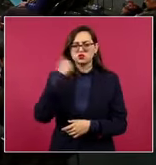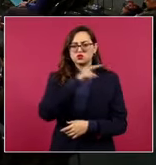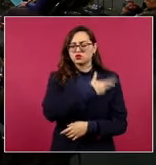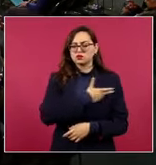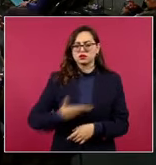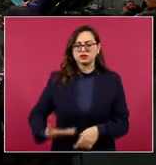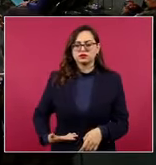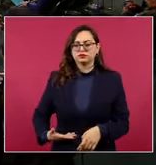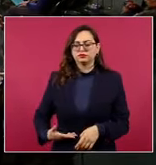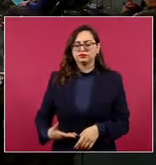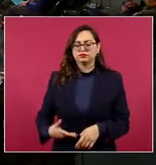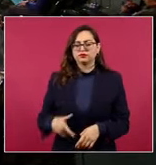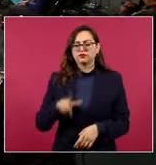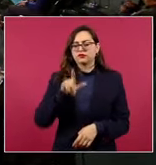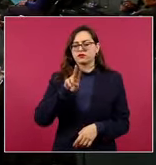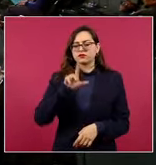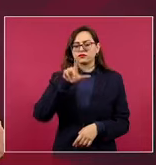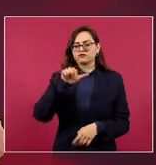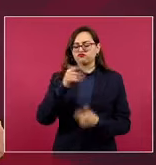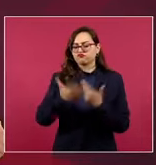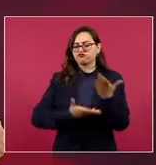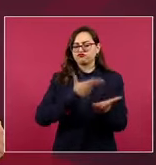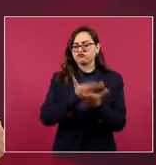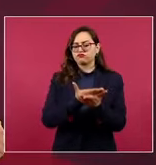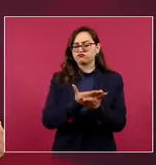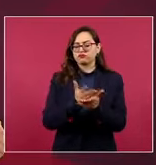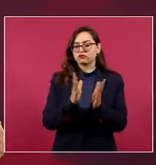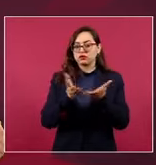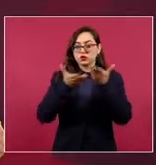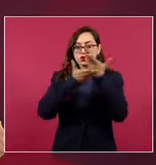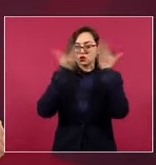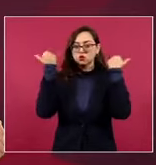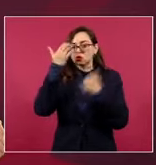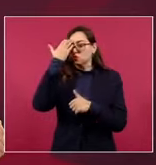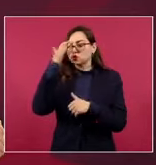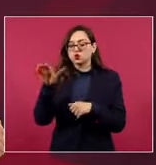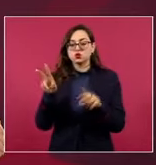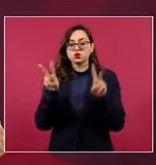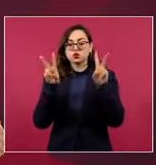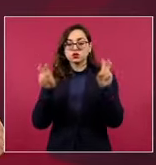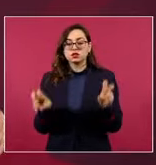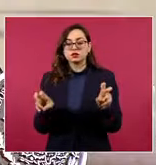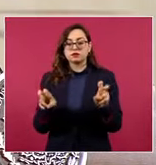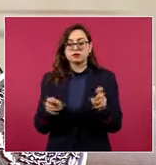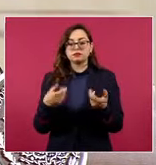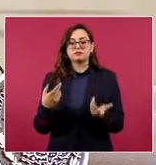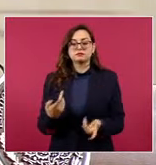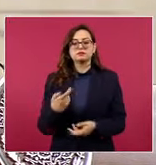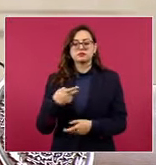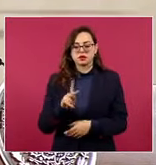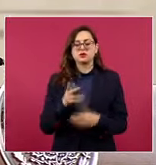presidente Lula y siento además que pues son procesos,